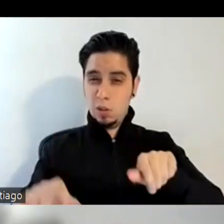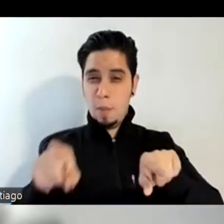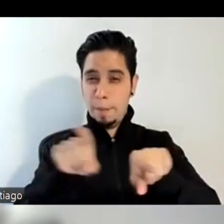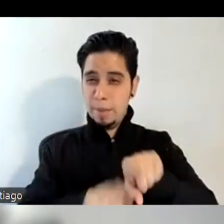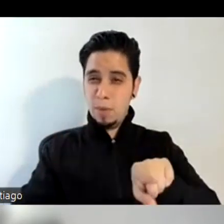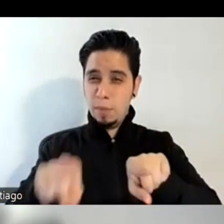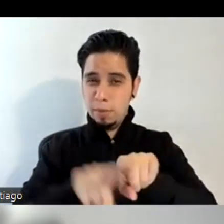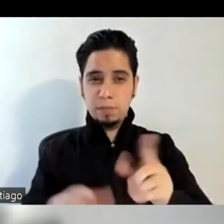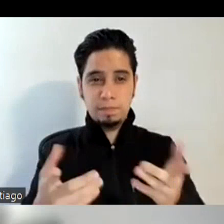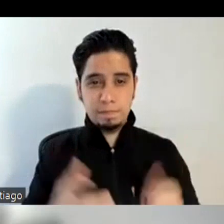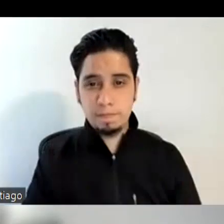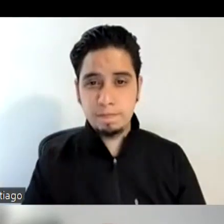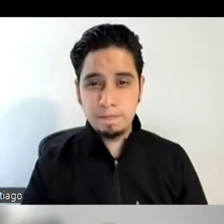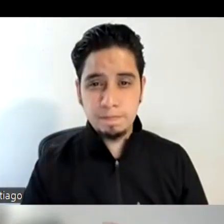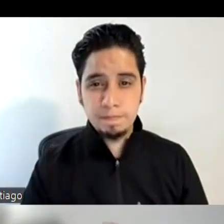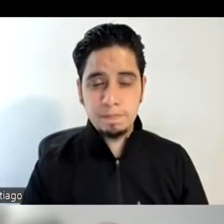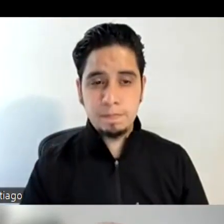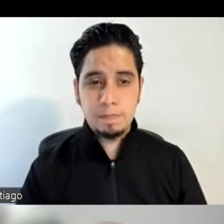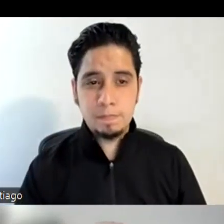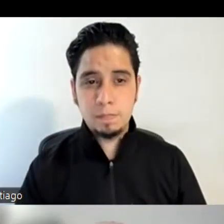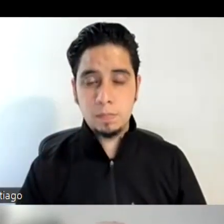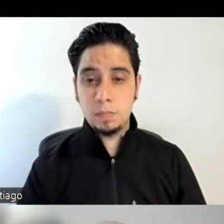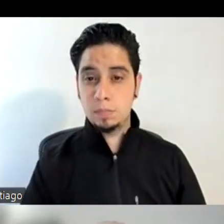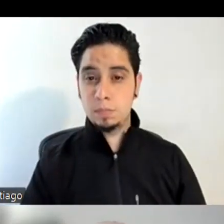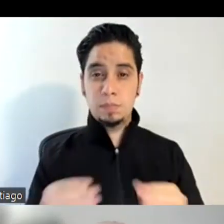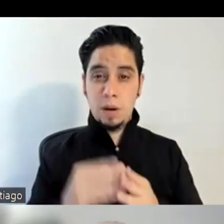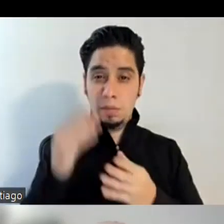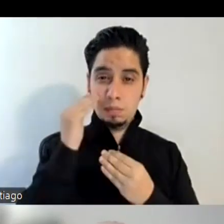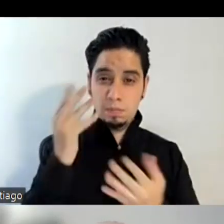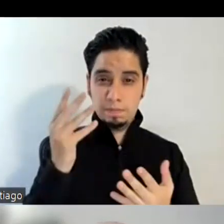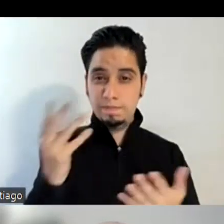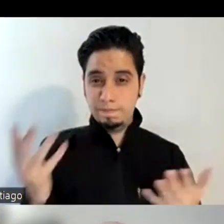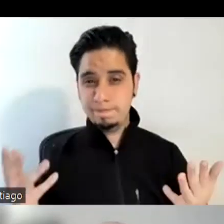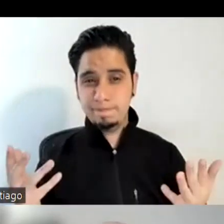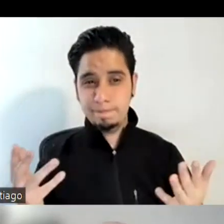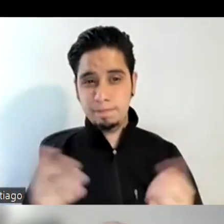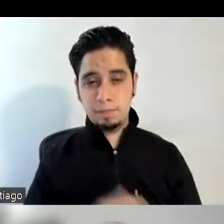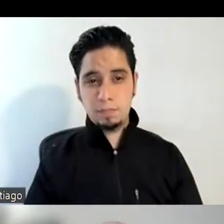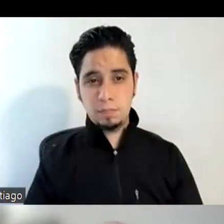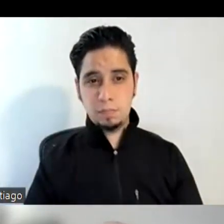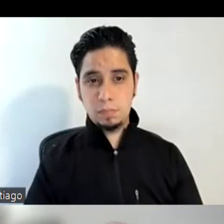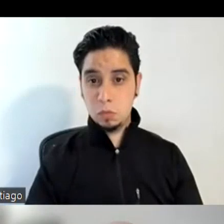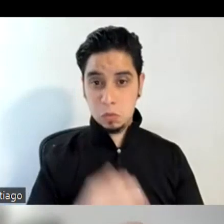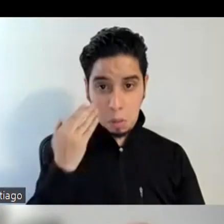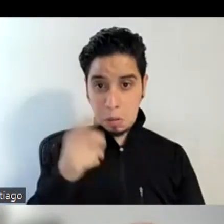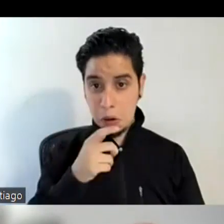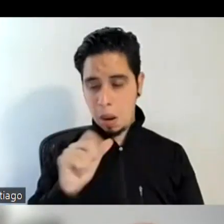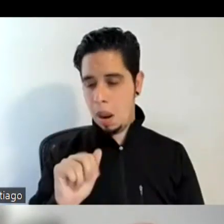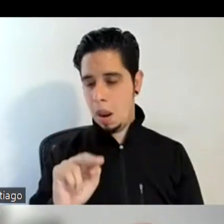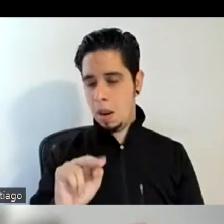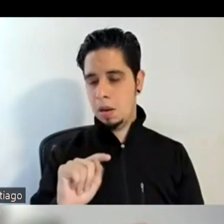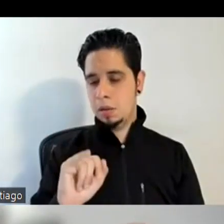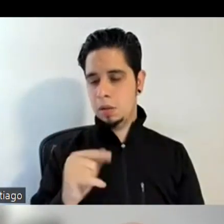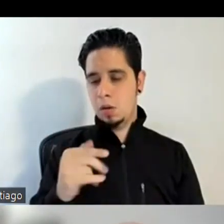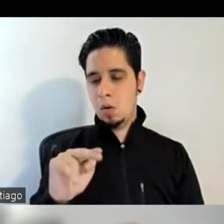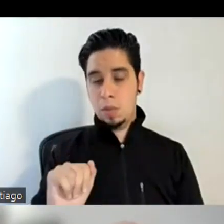Sigues ilustrando, o sea, le estás dando información, más información. Ah, tú no sabías quién era Antígona. Ah, pues mira, ya ahora sabes. Y además,